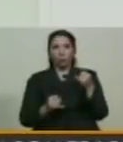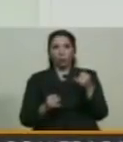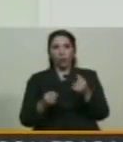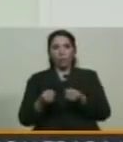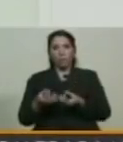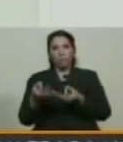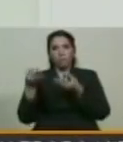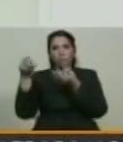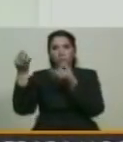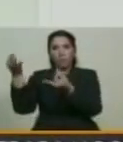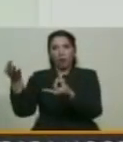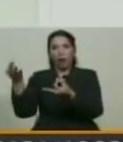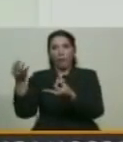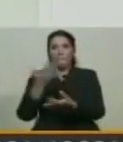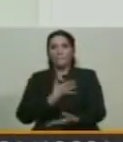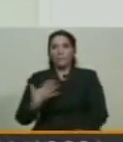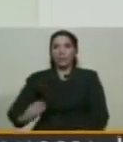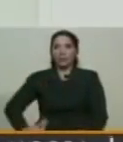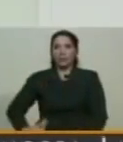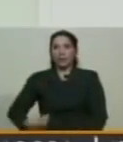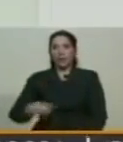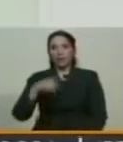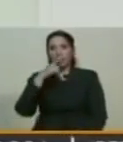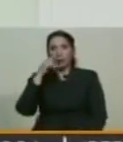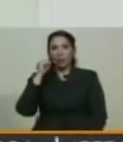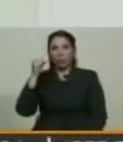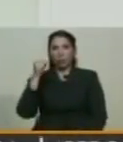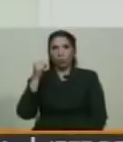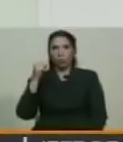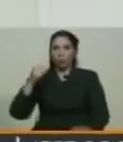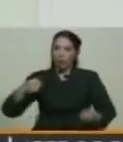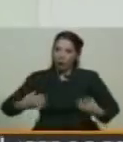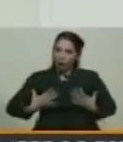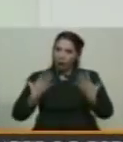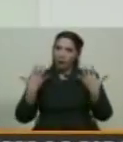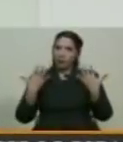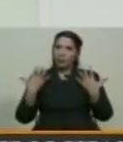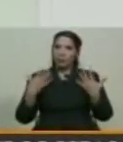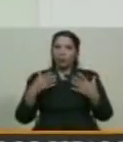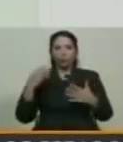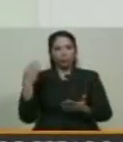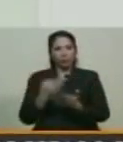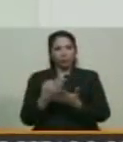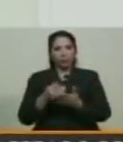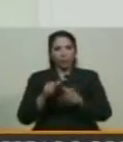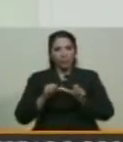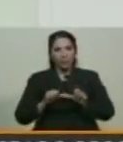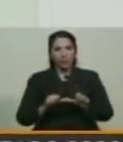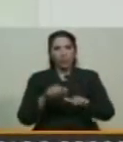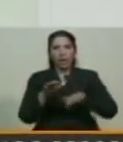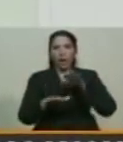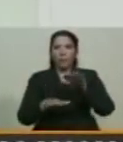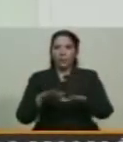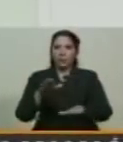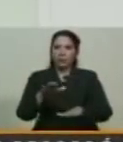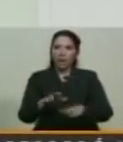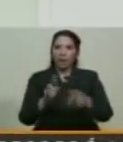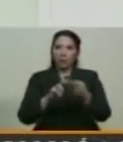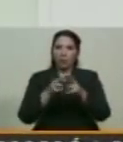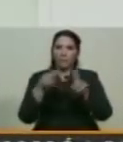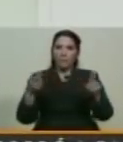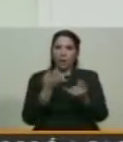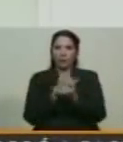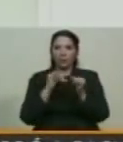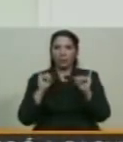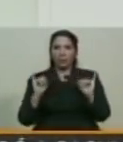de la República Bolivariana de Venezuela y siempre con el ánimo de seguir avanzando por el camino de la paz, por el camino de la